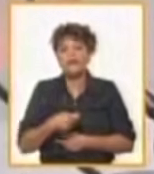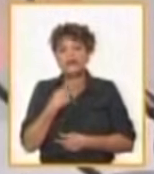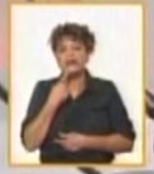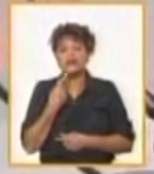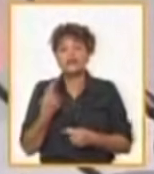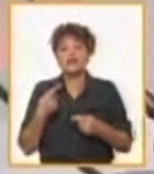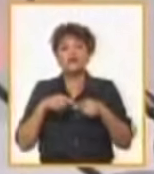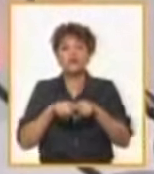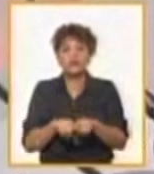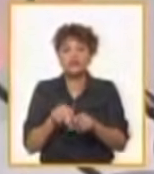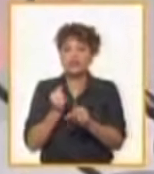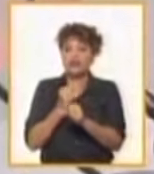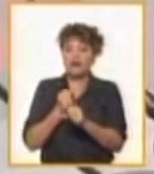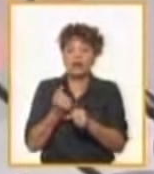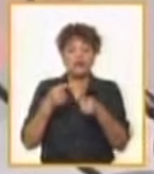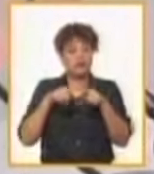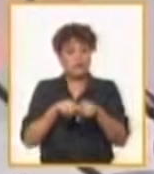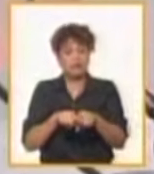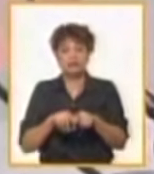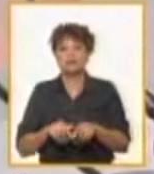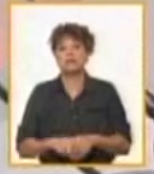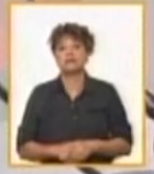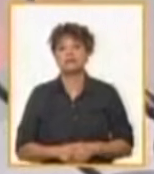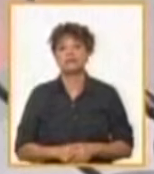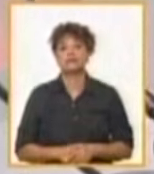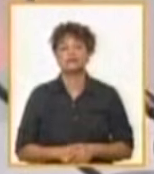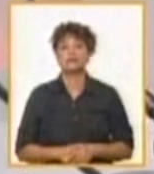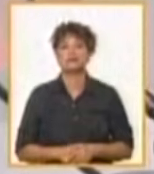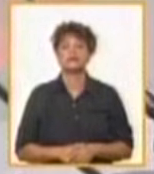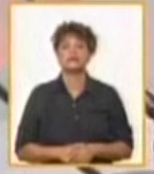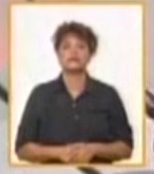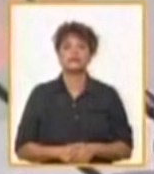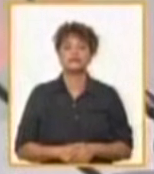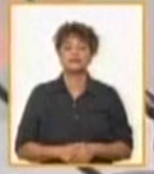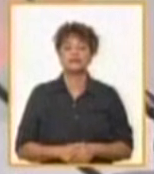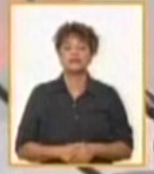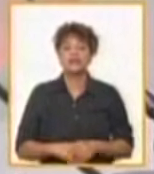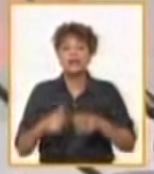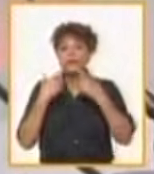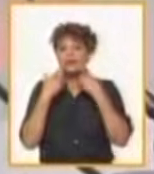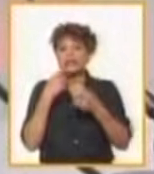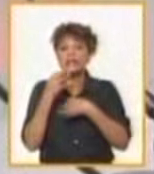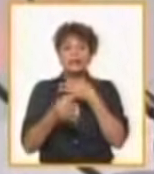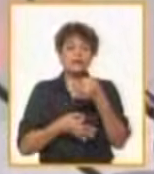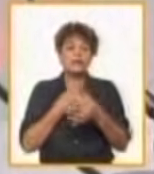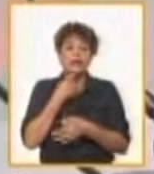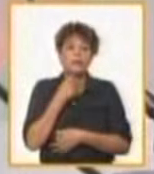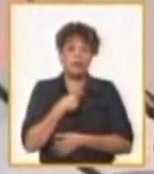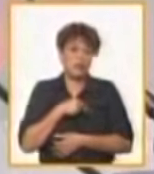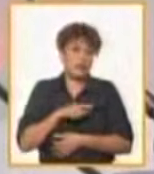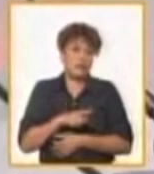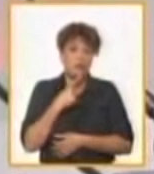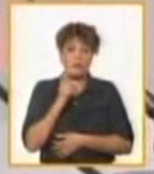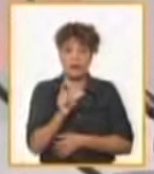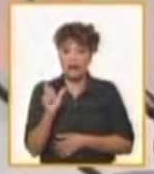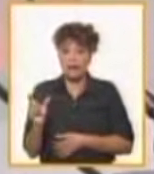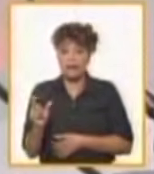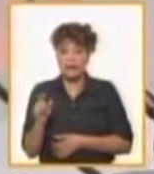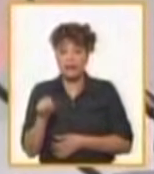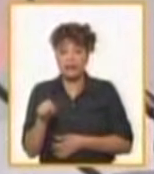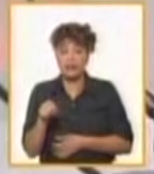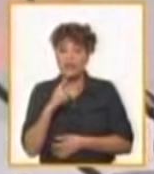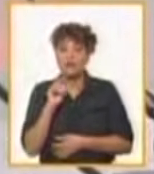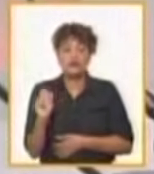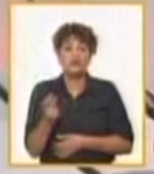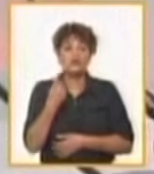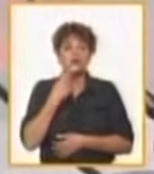y que no se quedó solo en el discurso. Yo creo que es muy importante hacer énfasis en el hecho de que Palabras a los intelectuales no fue un discurso